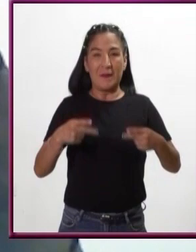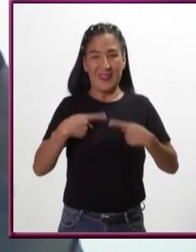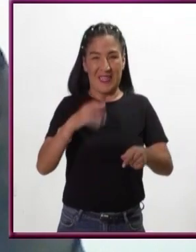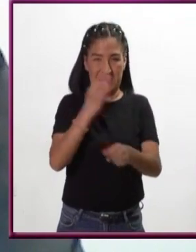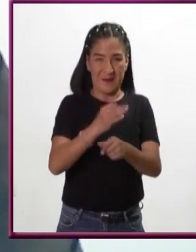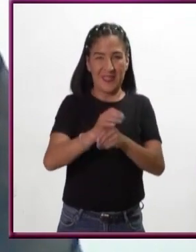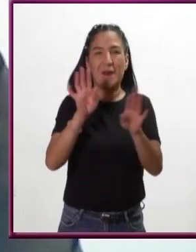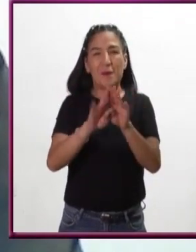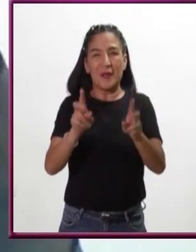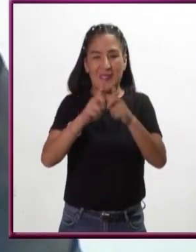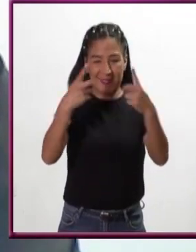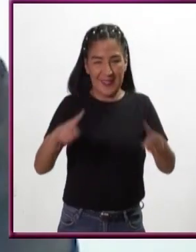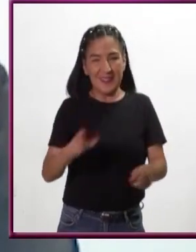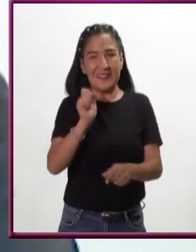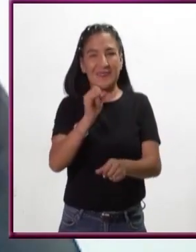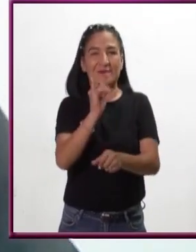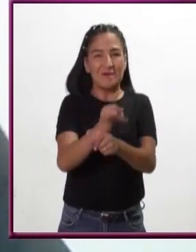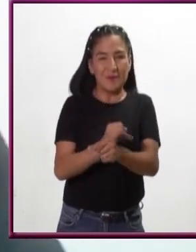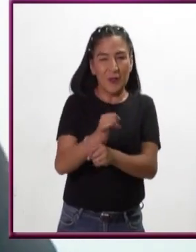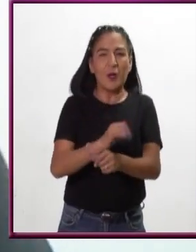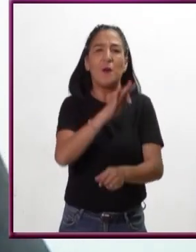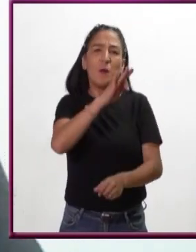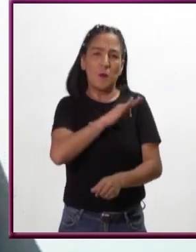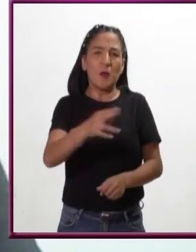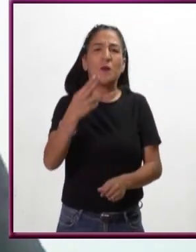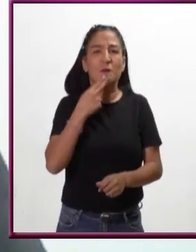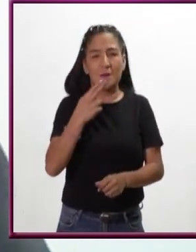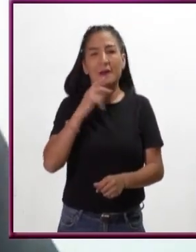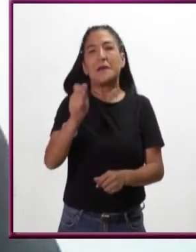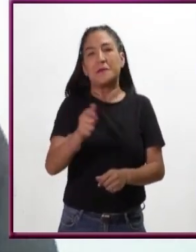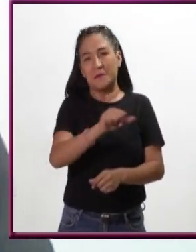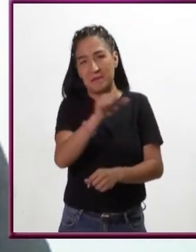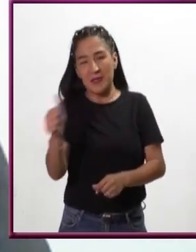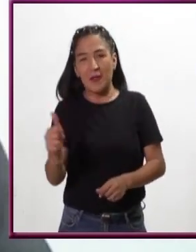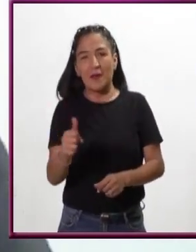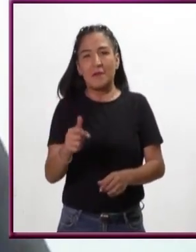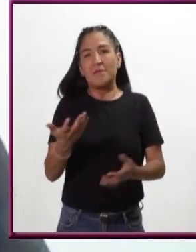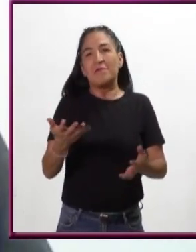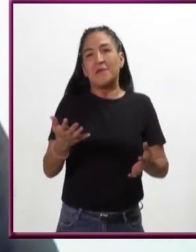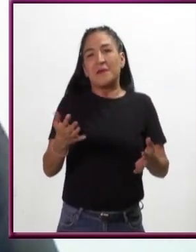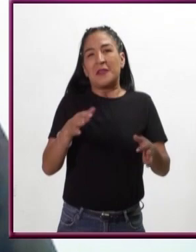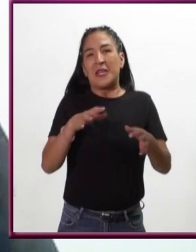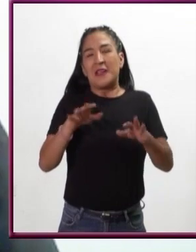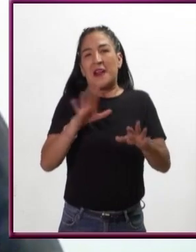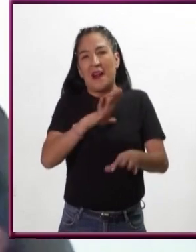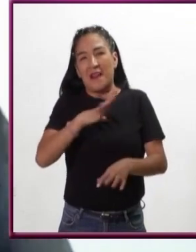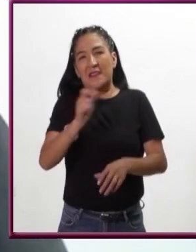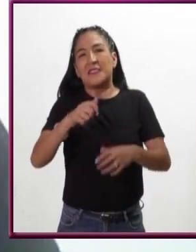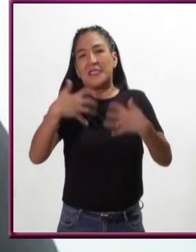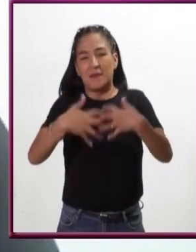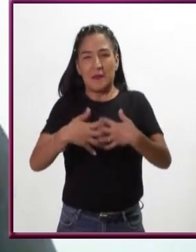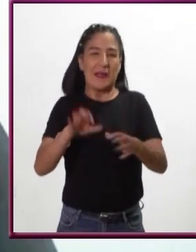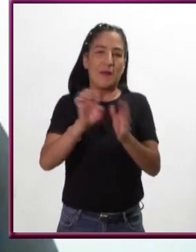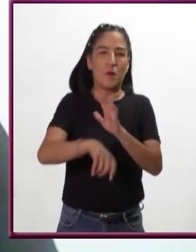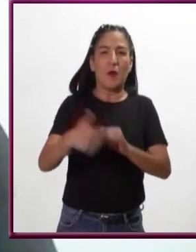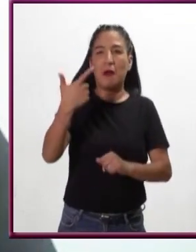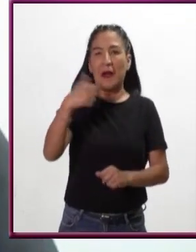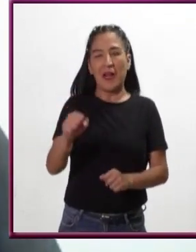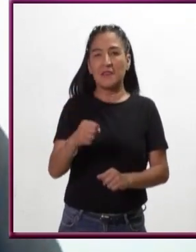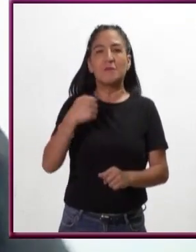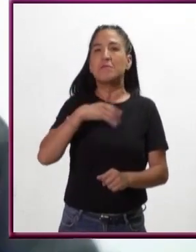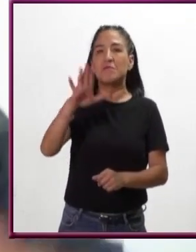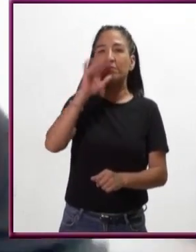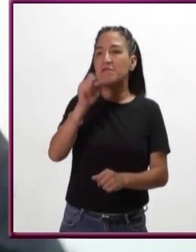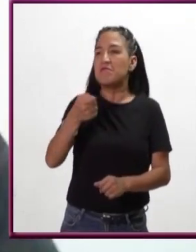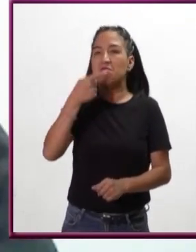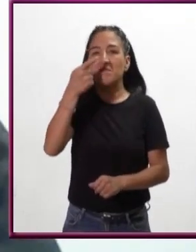que están desarrollando estos sensores argumentan que, bueno, se pueden utilizar, entre otras cosas, en la industria. Hay gases que yo no puedo detectar. Por ejemplo, si